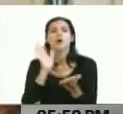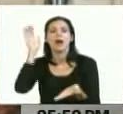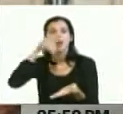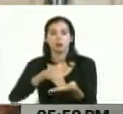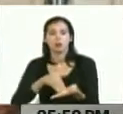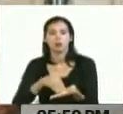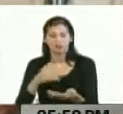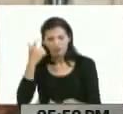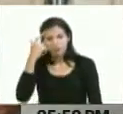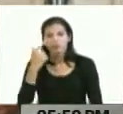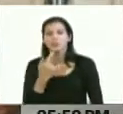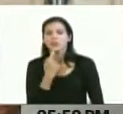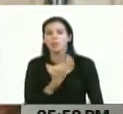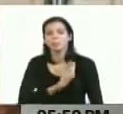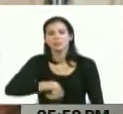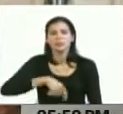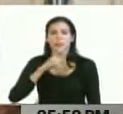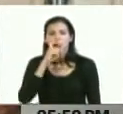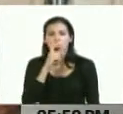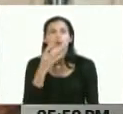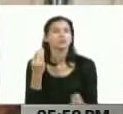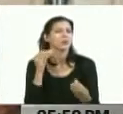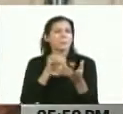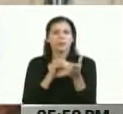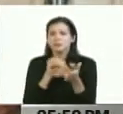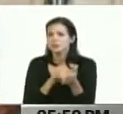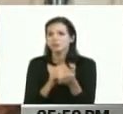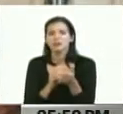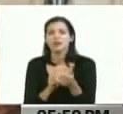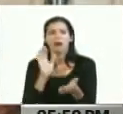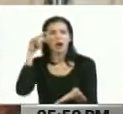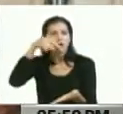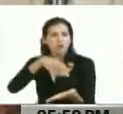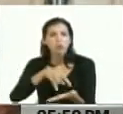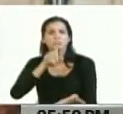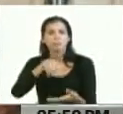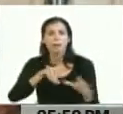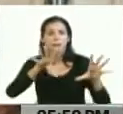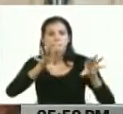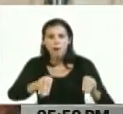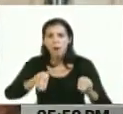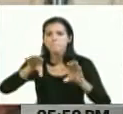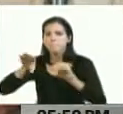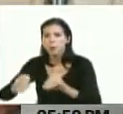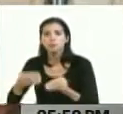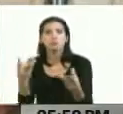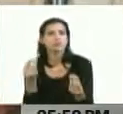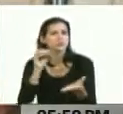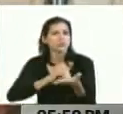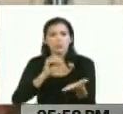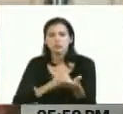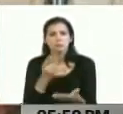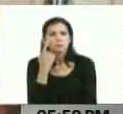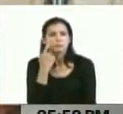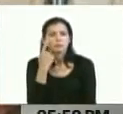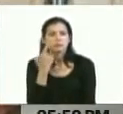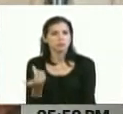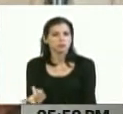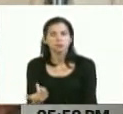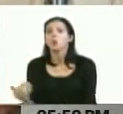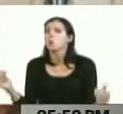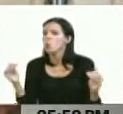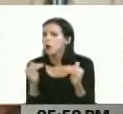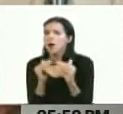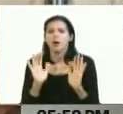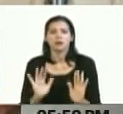presidente de muchos casos que están sucediendo en Carabobo, de interrupciones del servicio muy seguidas en el estado Carabobo. Esto coincide con